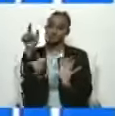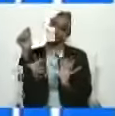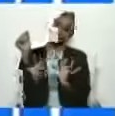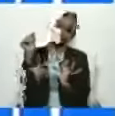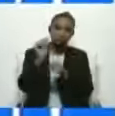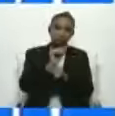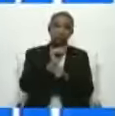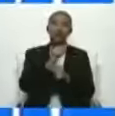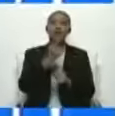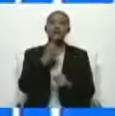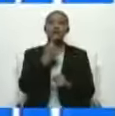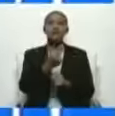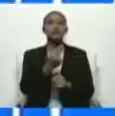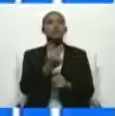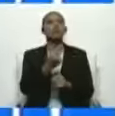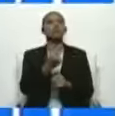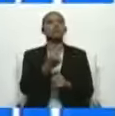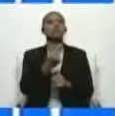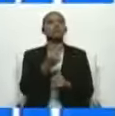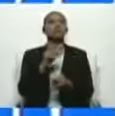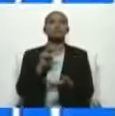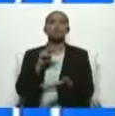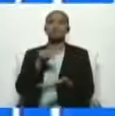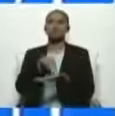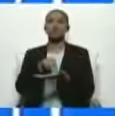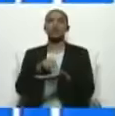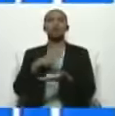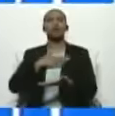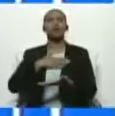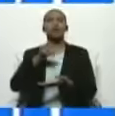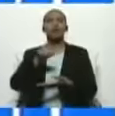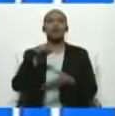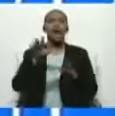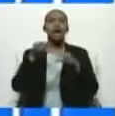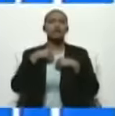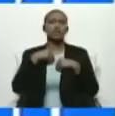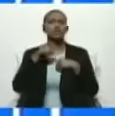Reconoces. Y entonces salió y dijo, no, bueno, reconozco, sí.